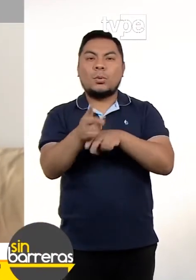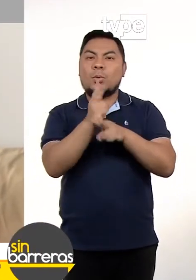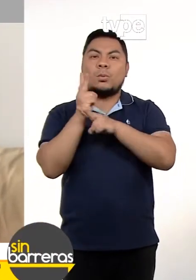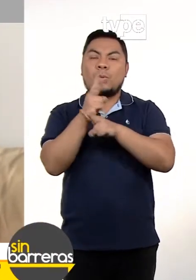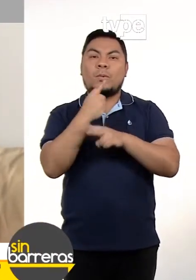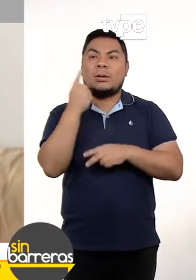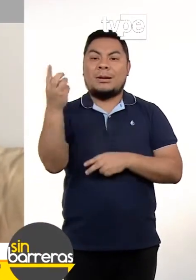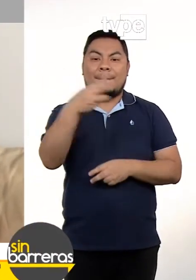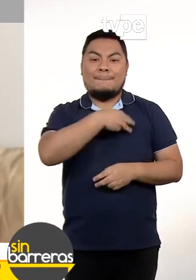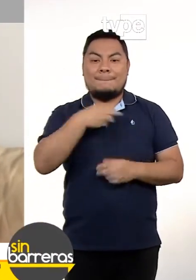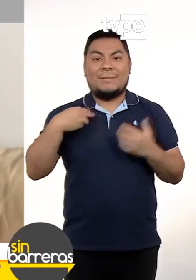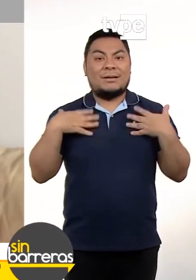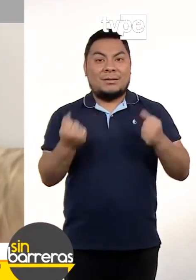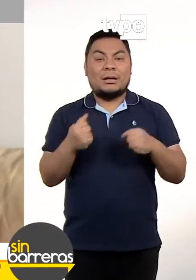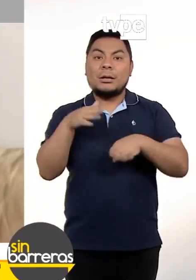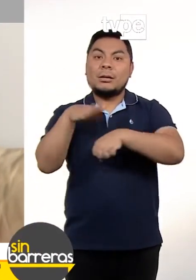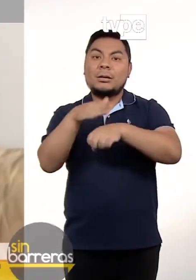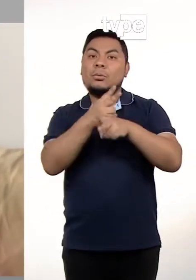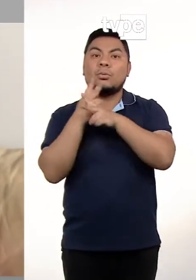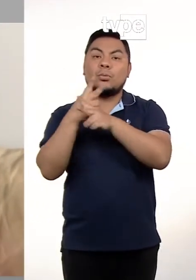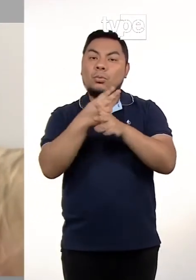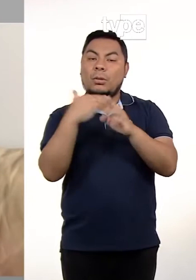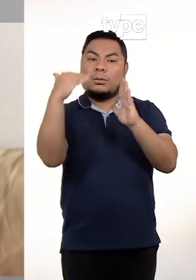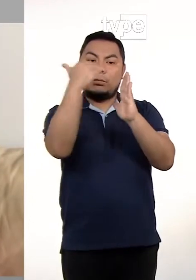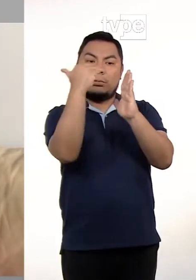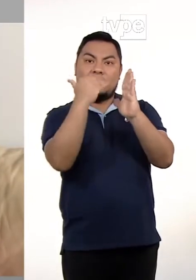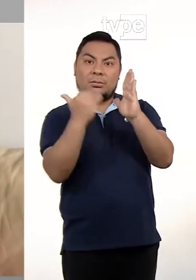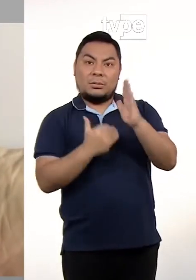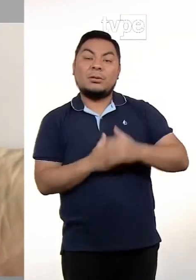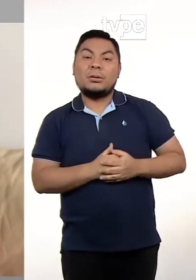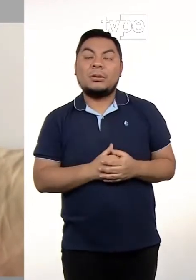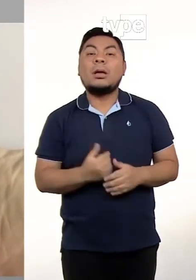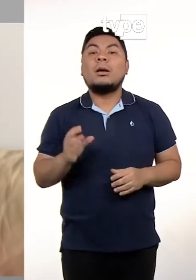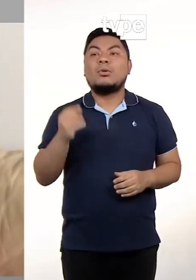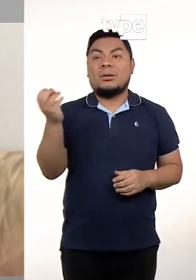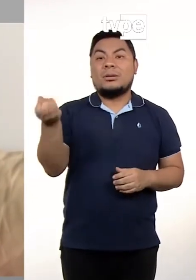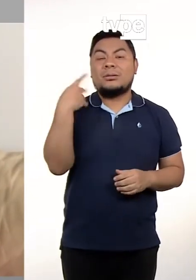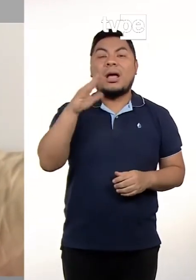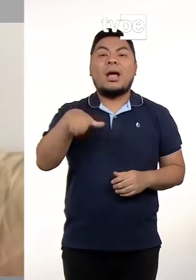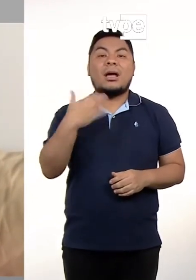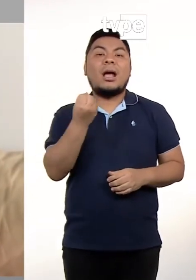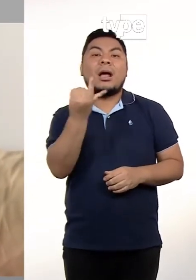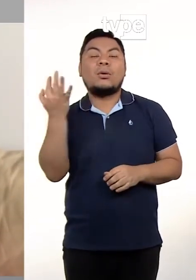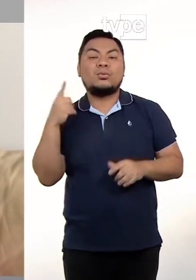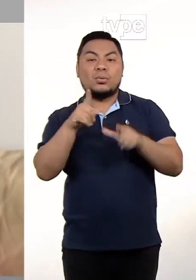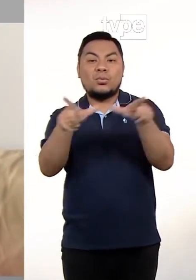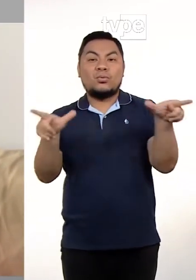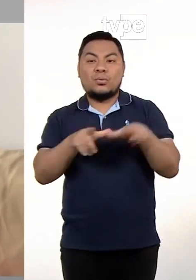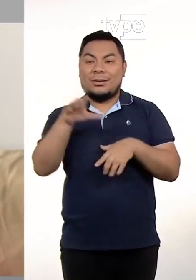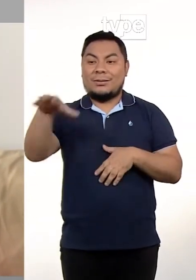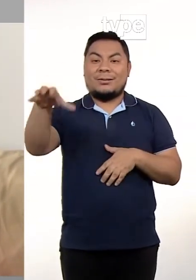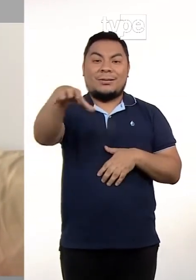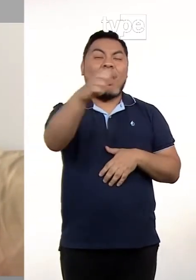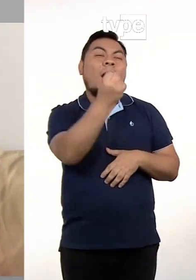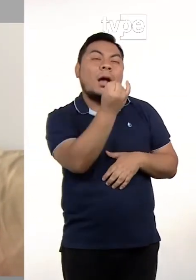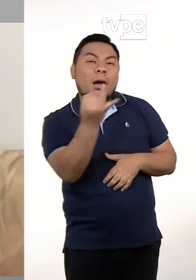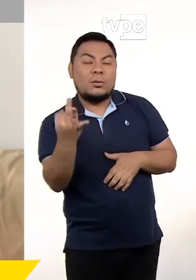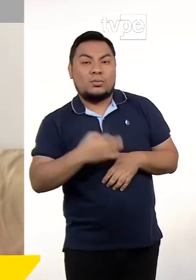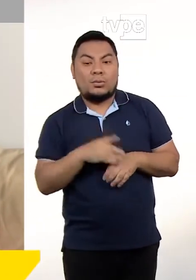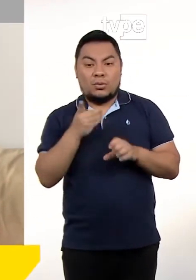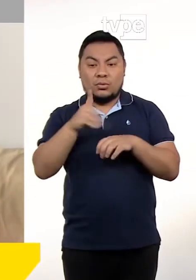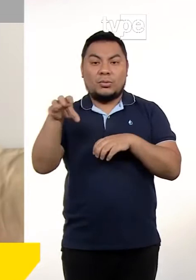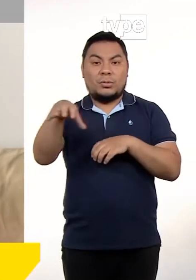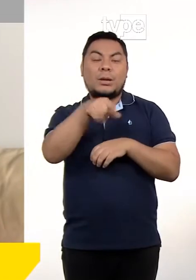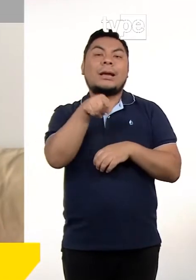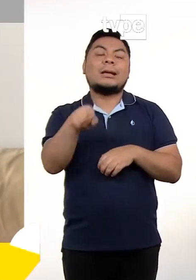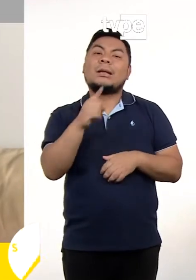sanitaria dada por el Ministerio de Salud, porque hay algunos distritos, provincias o regiones a nivel del